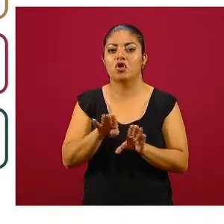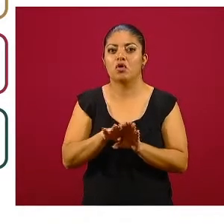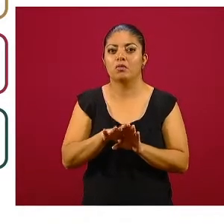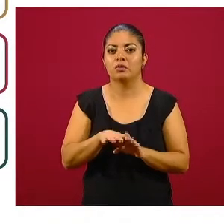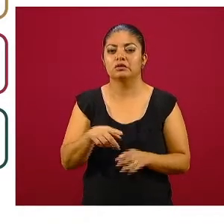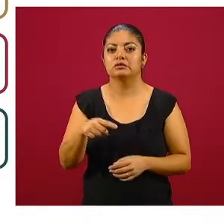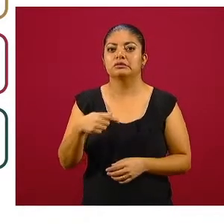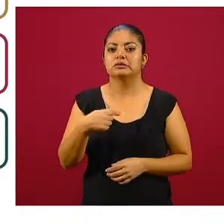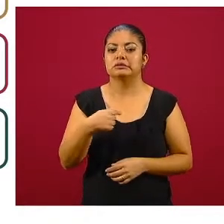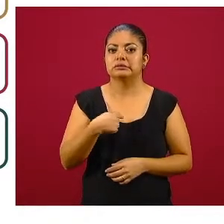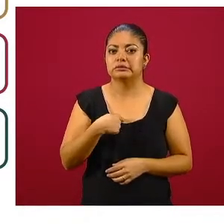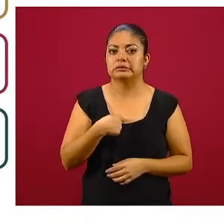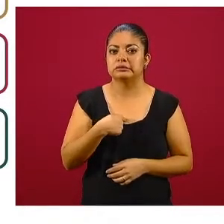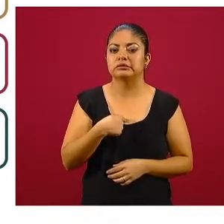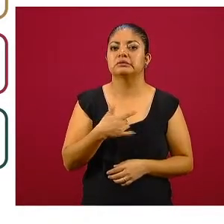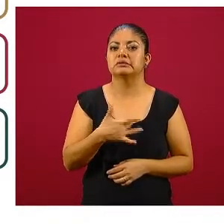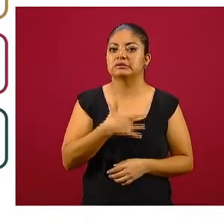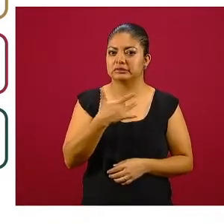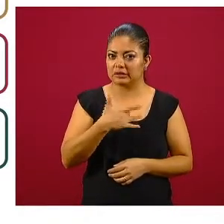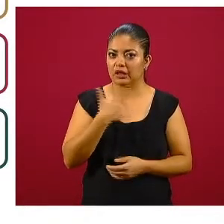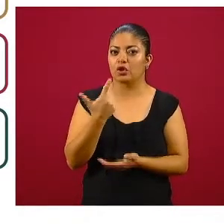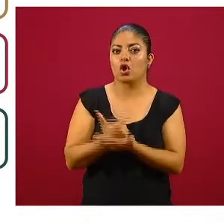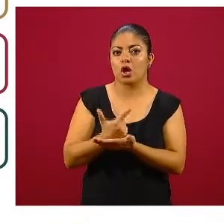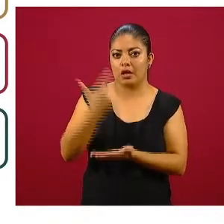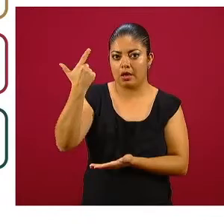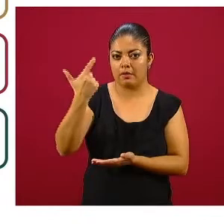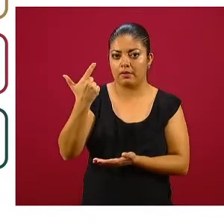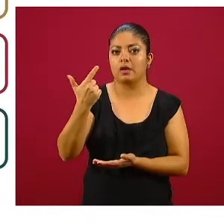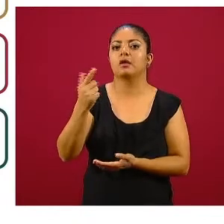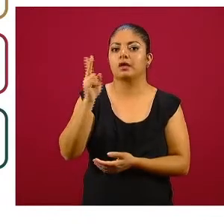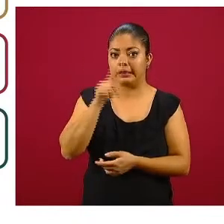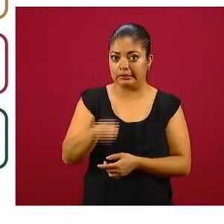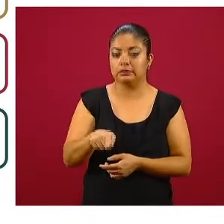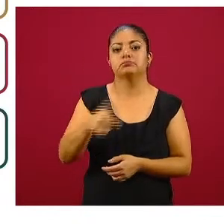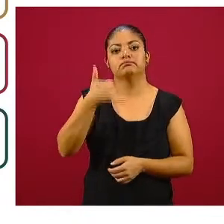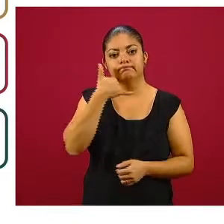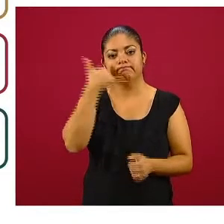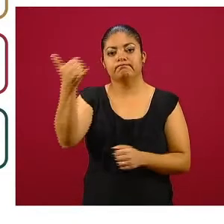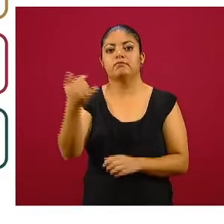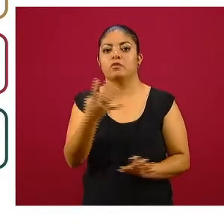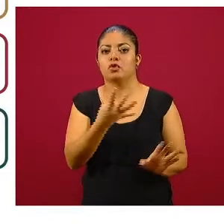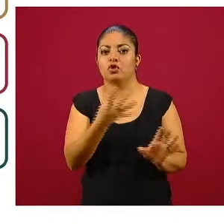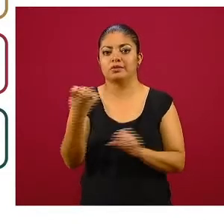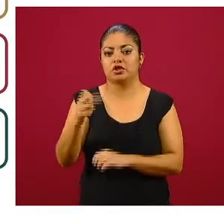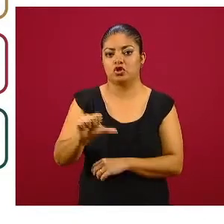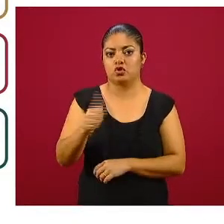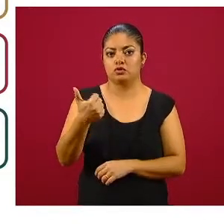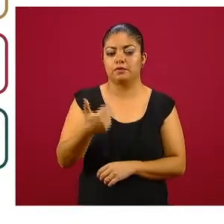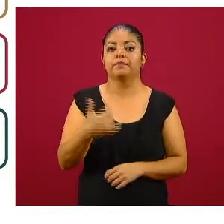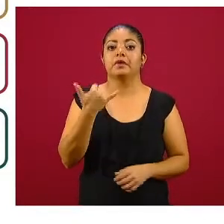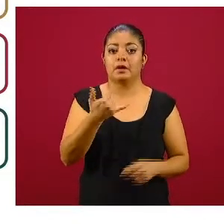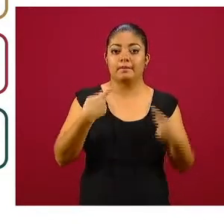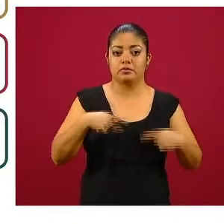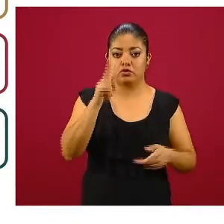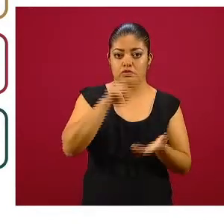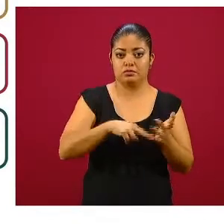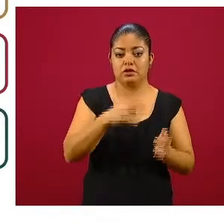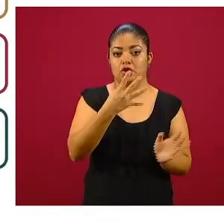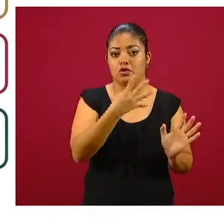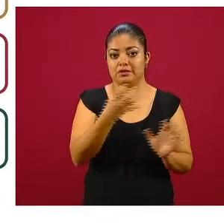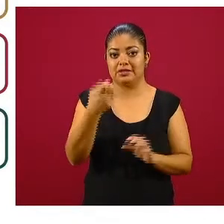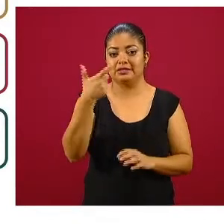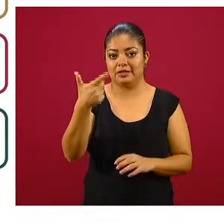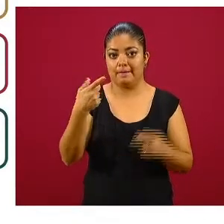autodenominarse como con síntomas graves y se derivaron al número 911, y un total de 2,907